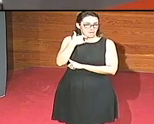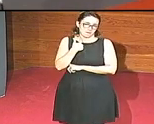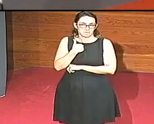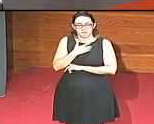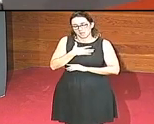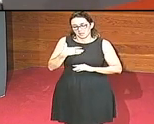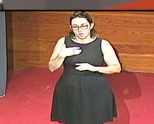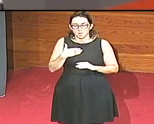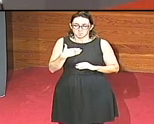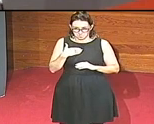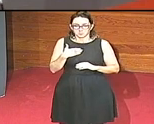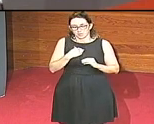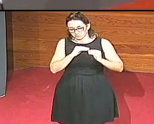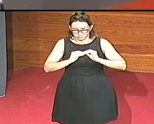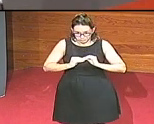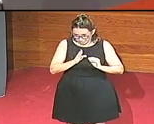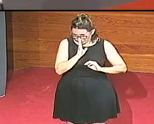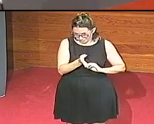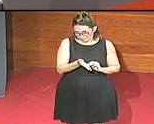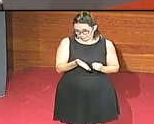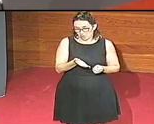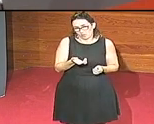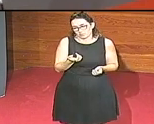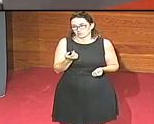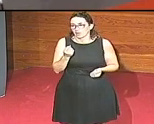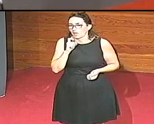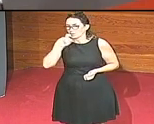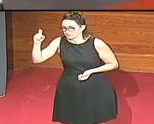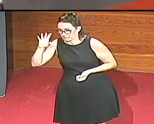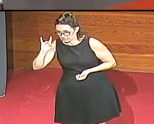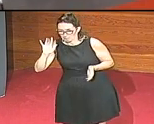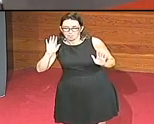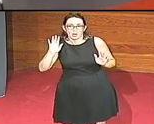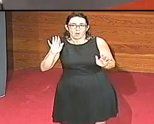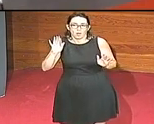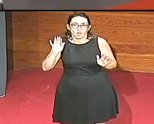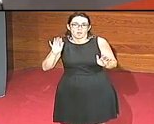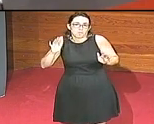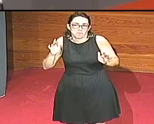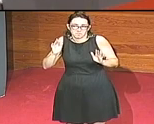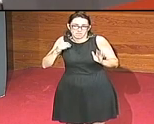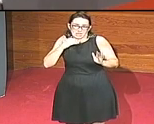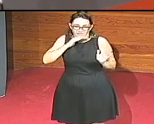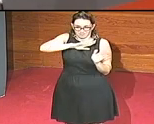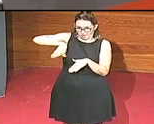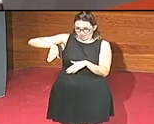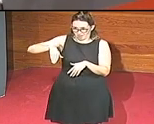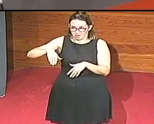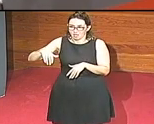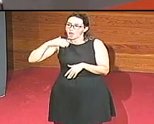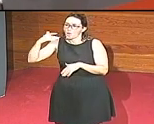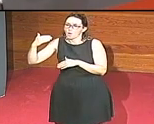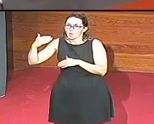cómo lo quieres hacer y no tienes que bueno si tienes que dar explicaciones pero bueno casi al final gusta o no gusta pero no no hay nadie que se meta por